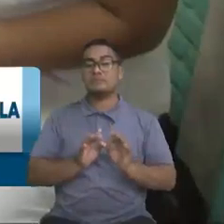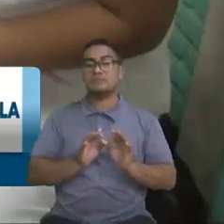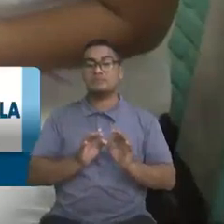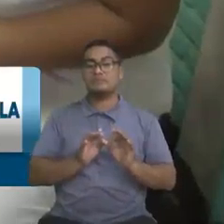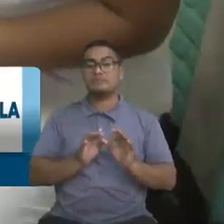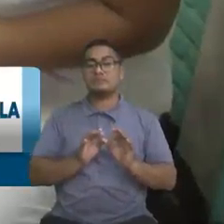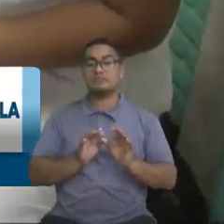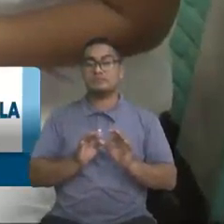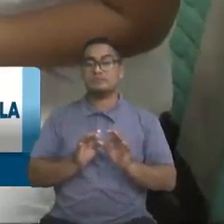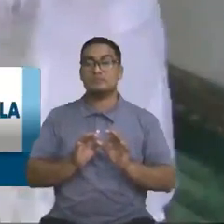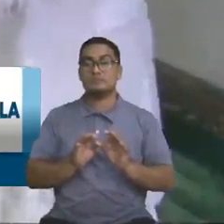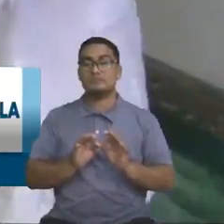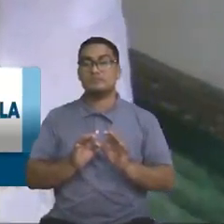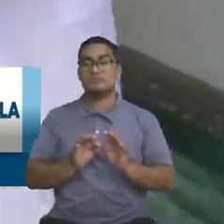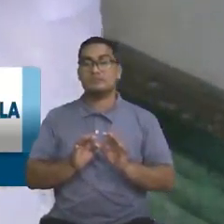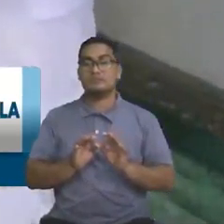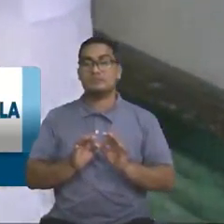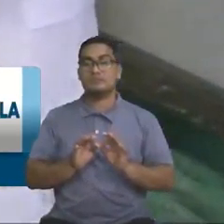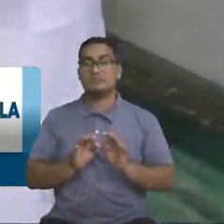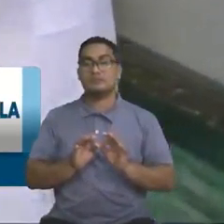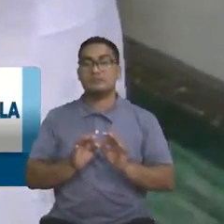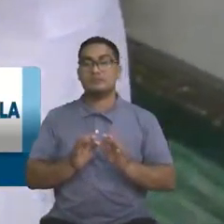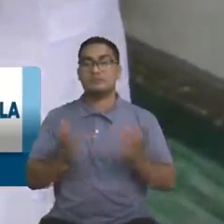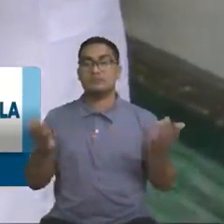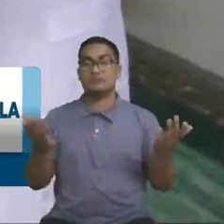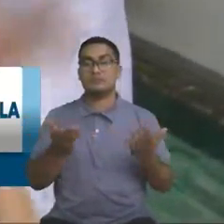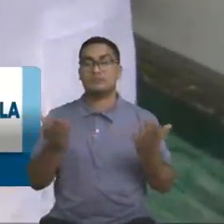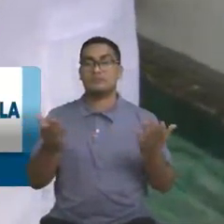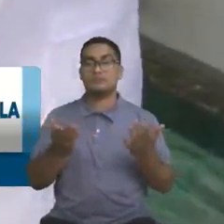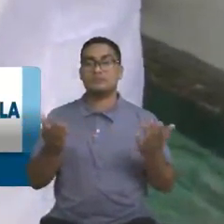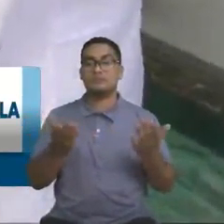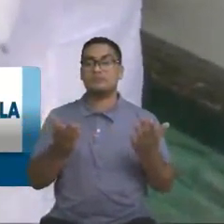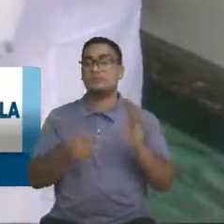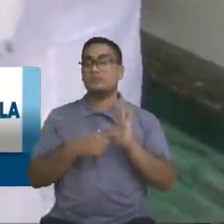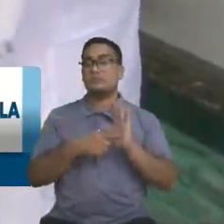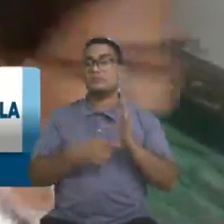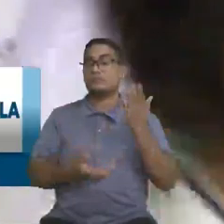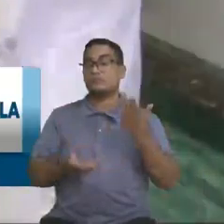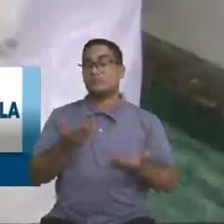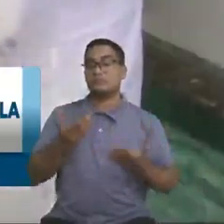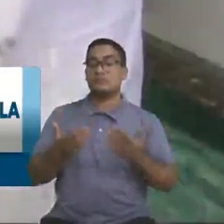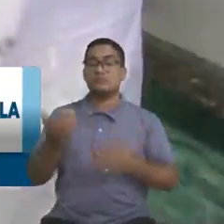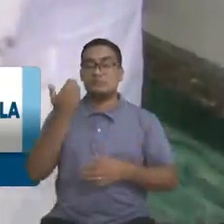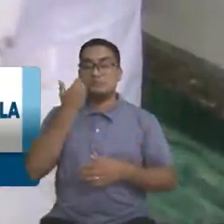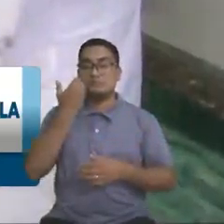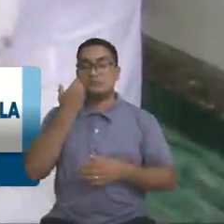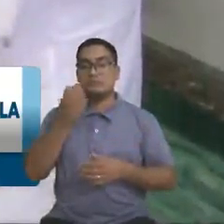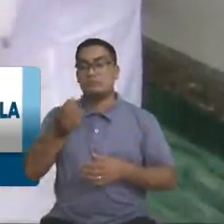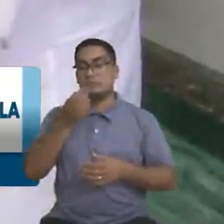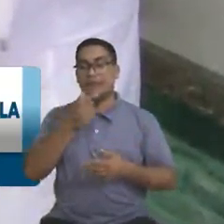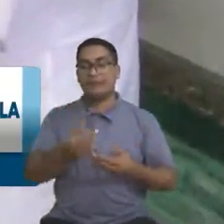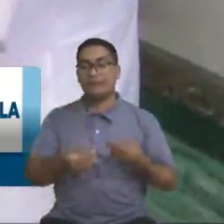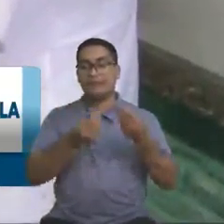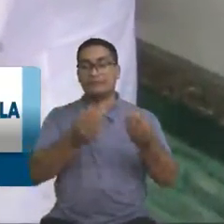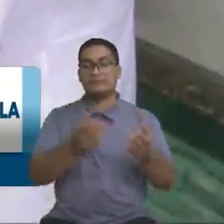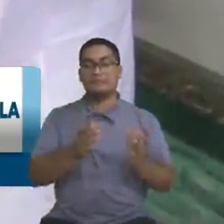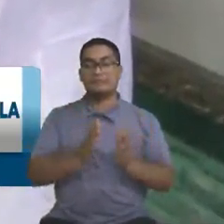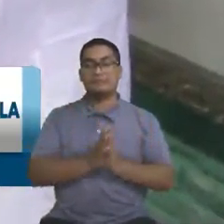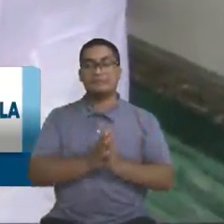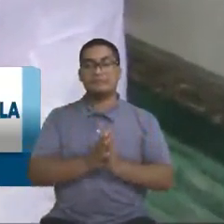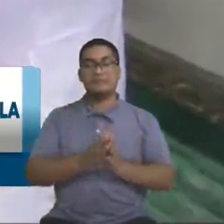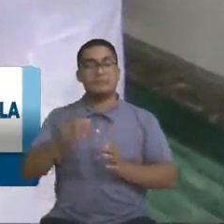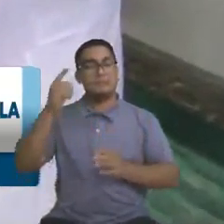y luego se le da, cuando ya se termina el censo, se le da seguimientos casa a casa. Uh-huh.